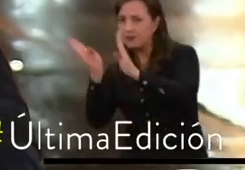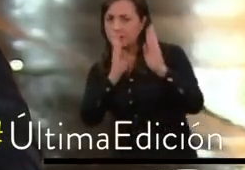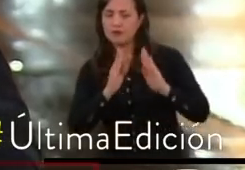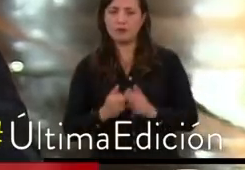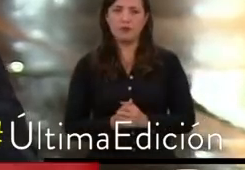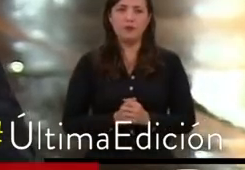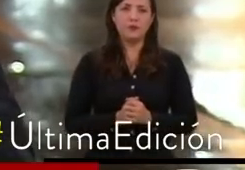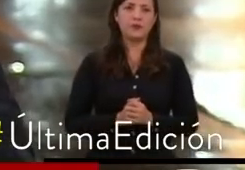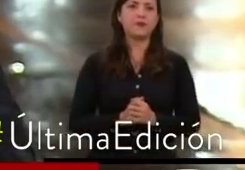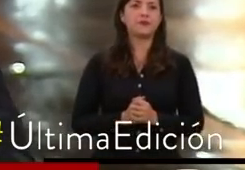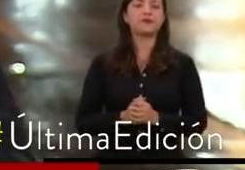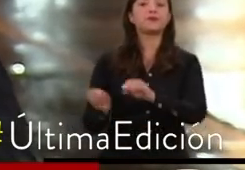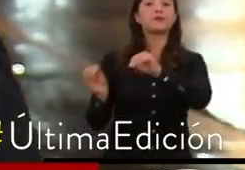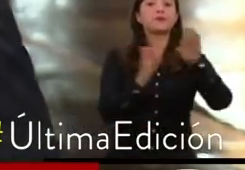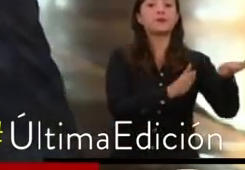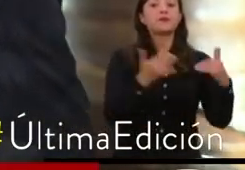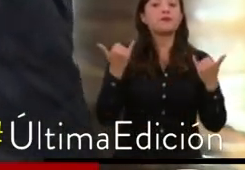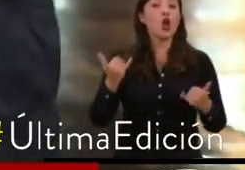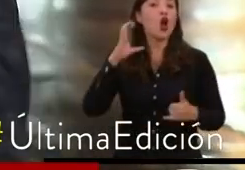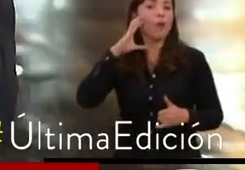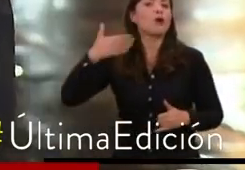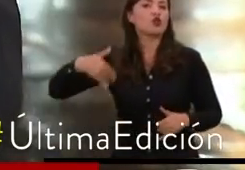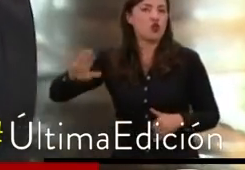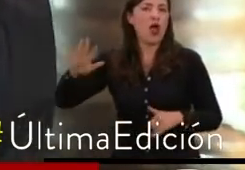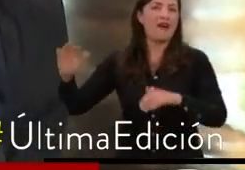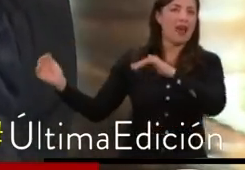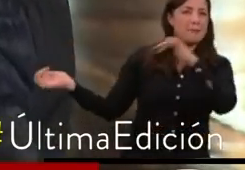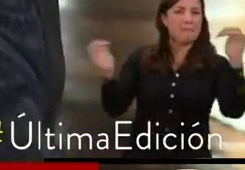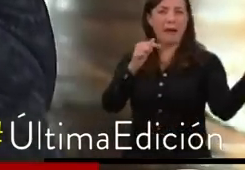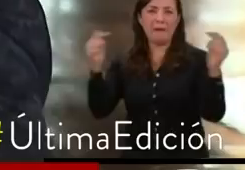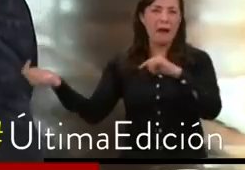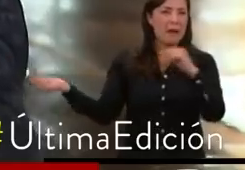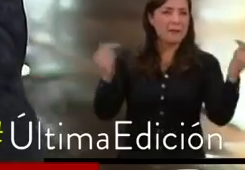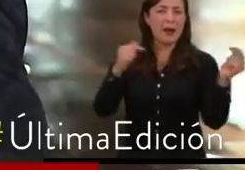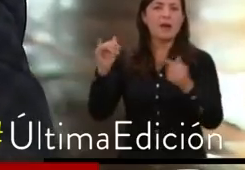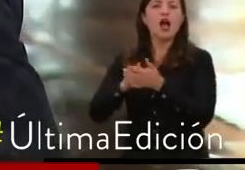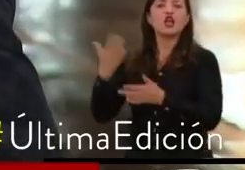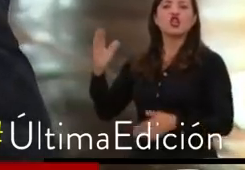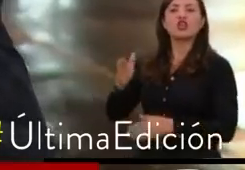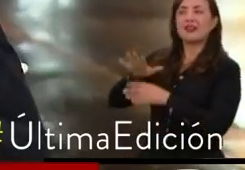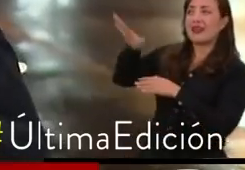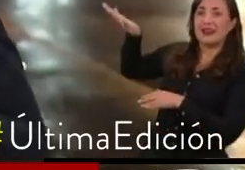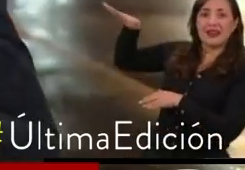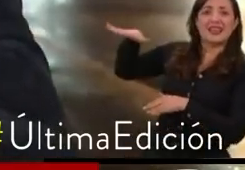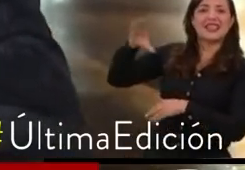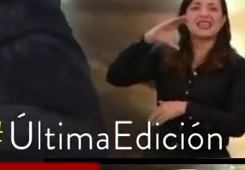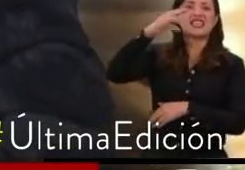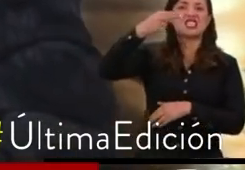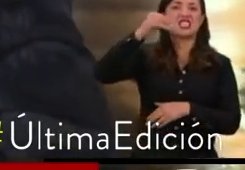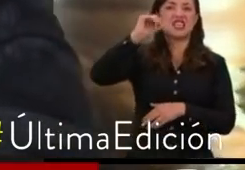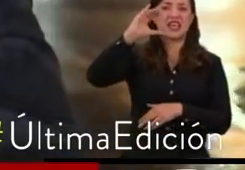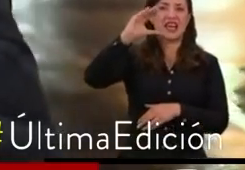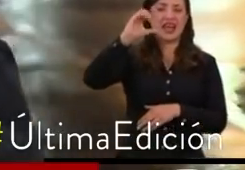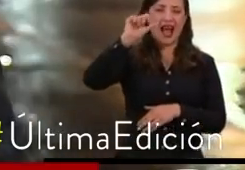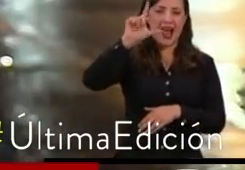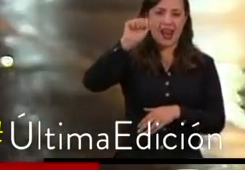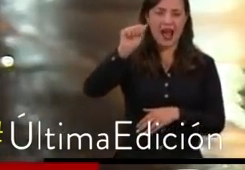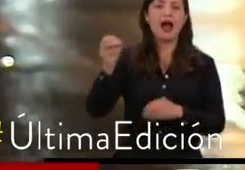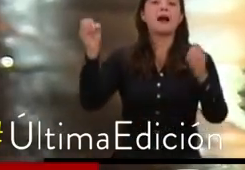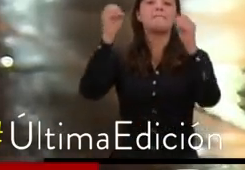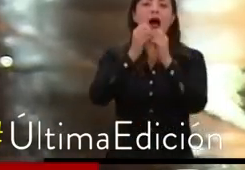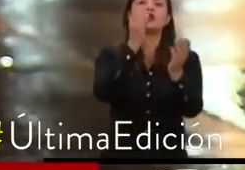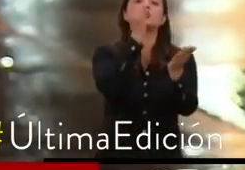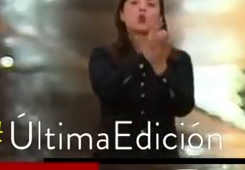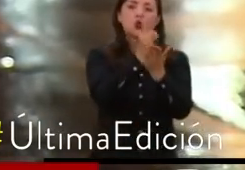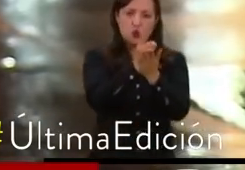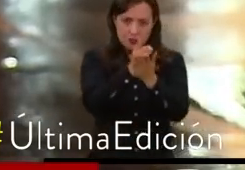Pues a esta hora continúan algunos choques acá en el sector, al fondo, en el sector del Chicalá, también en el sector de Usme, otros